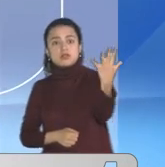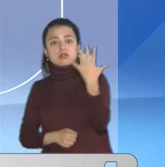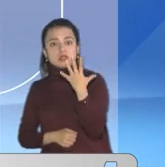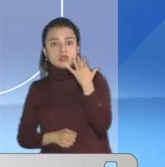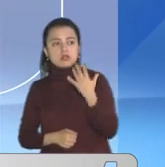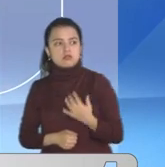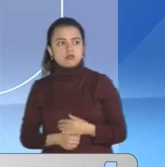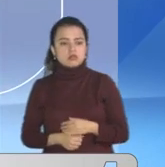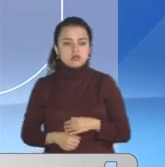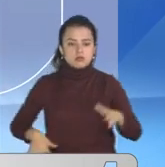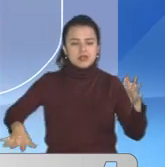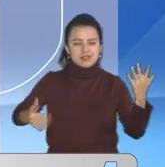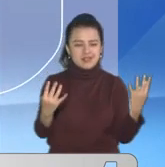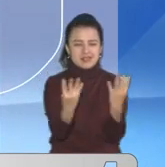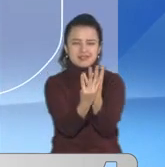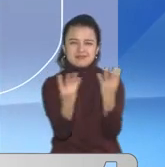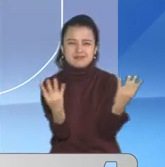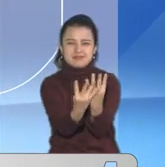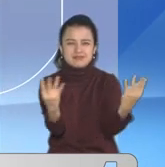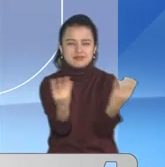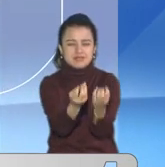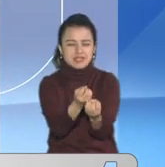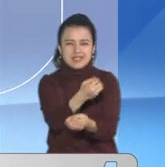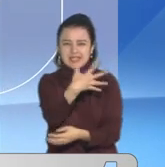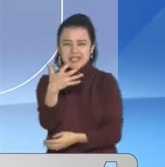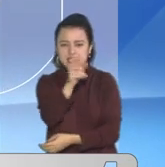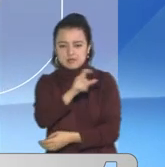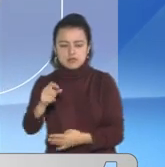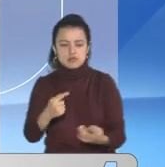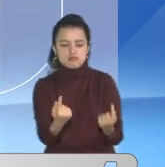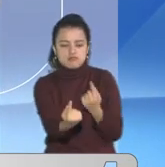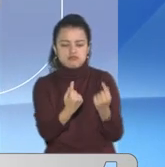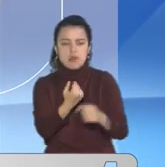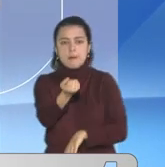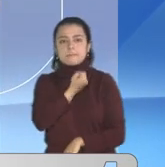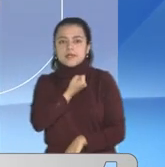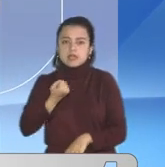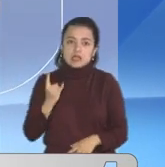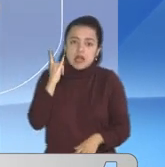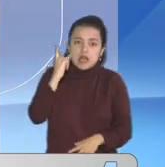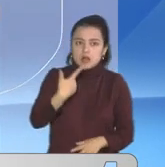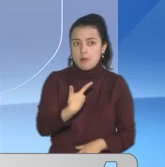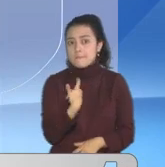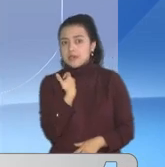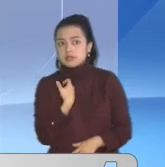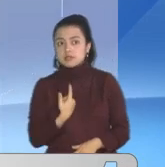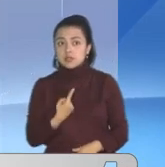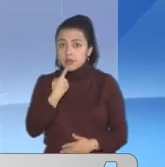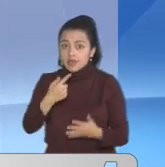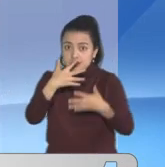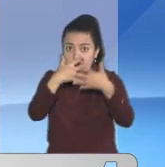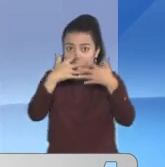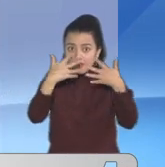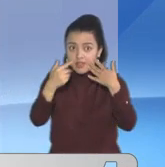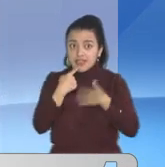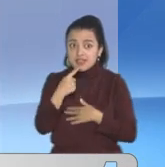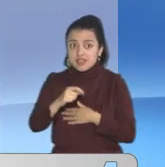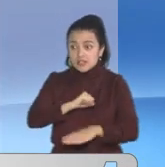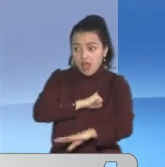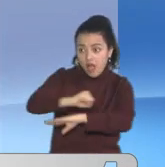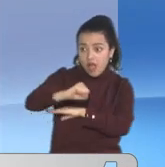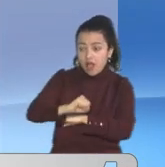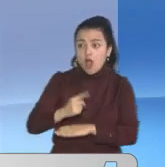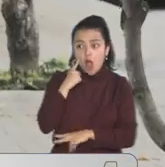500 empujando, me están diciendo que me van a apuñalar por en medio de los.